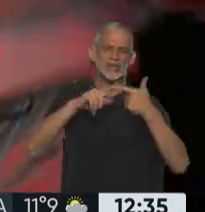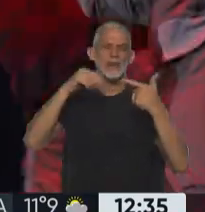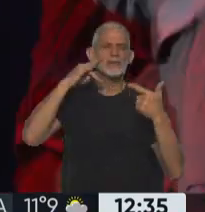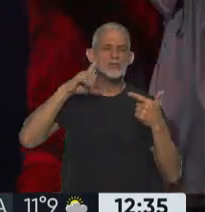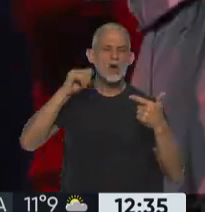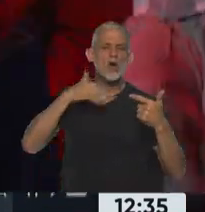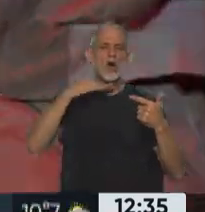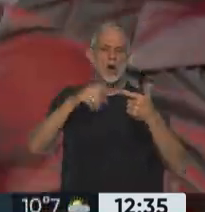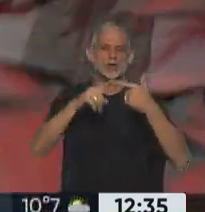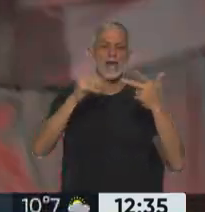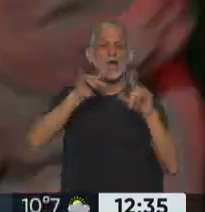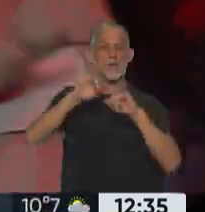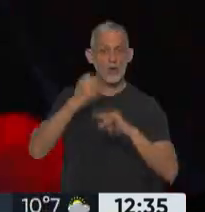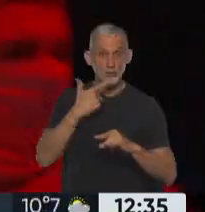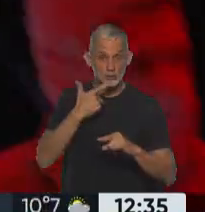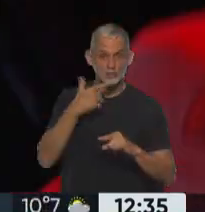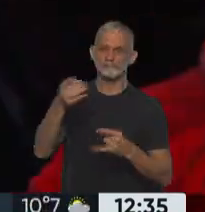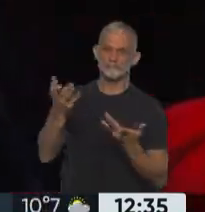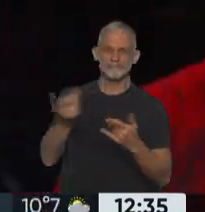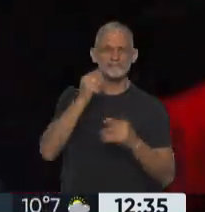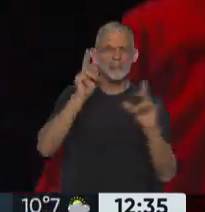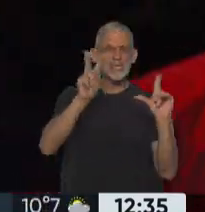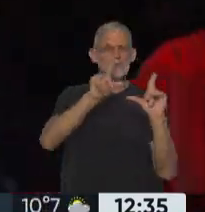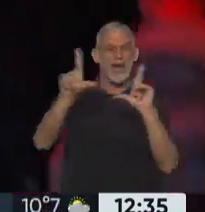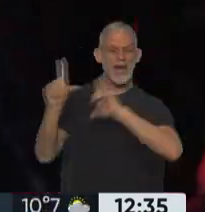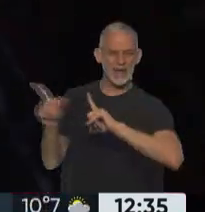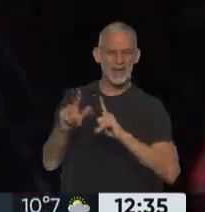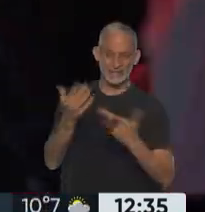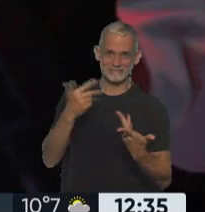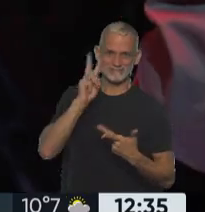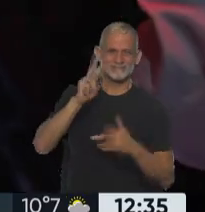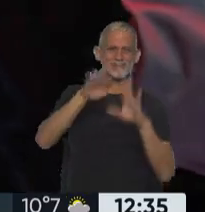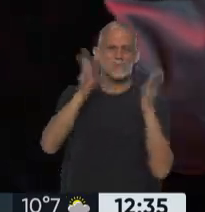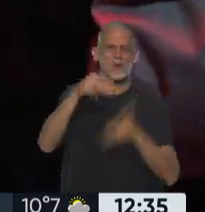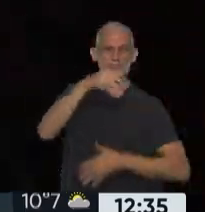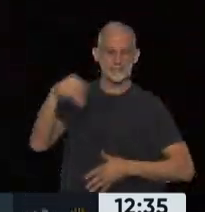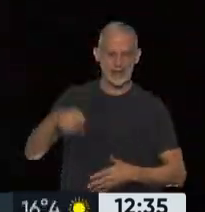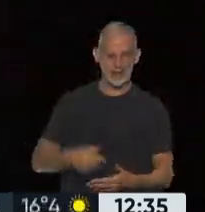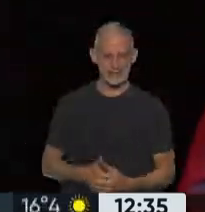Wos. Y allí estuvo Nicki Nicole, y estas son imágenes precisamente de lo que se vivió en el Movistar Arena.